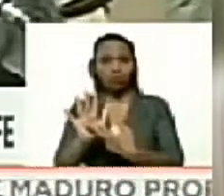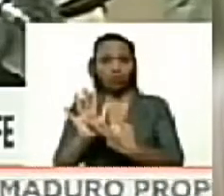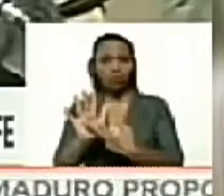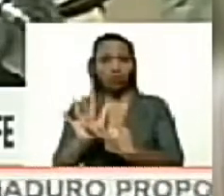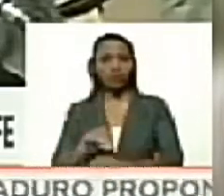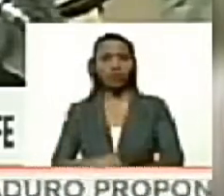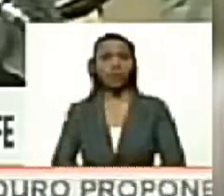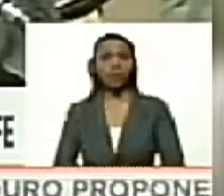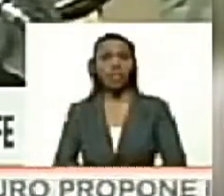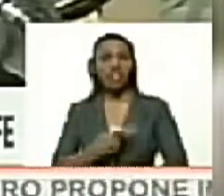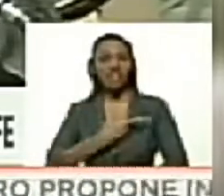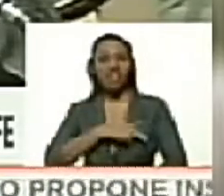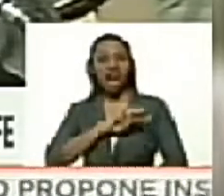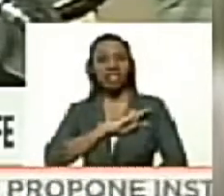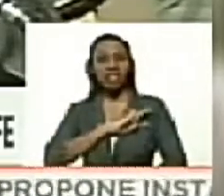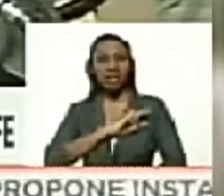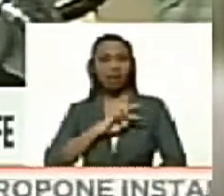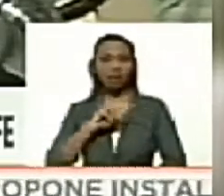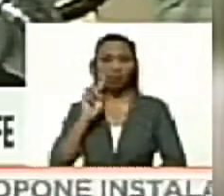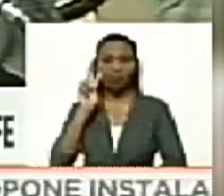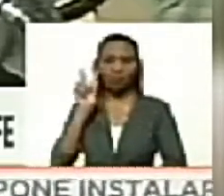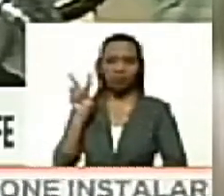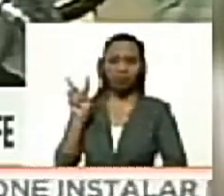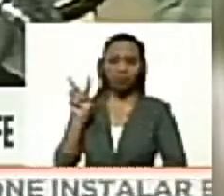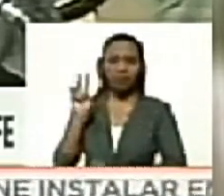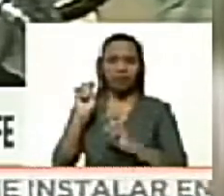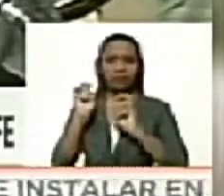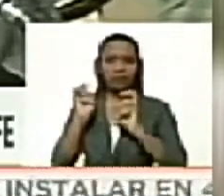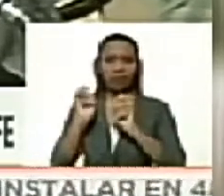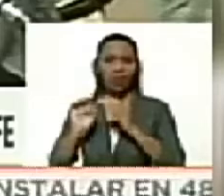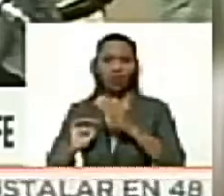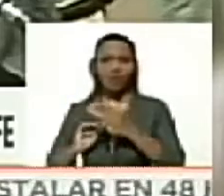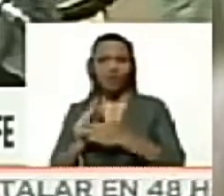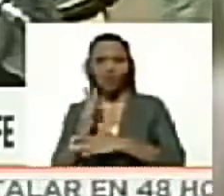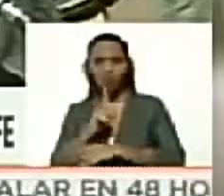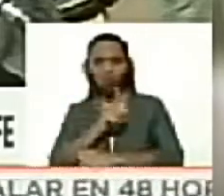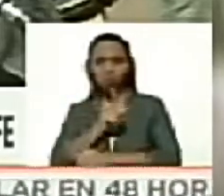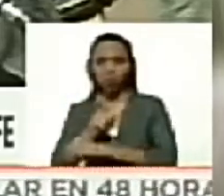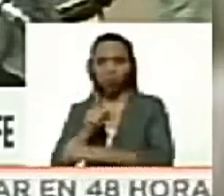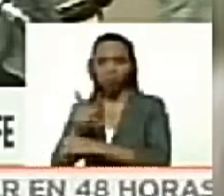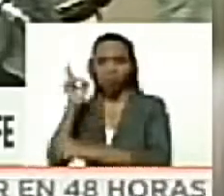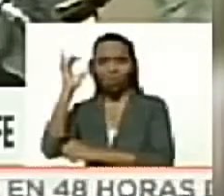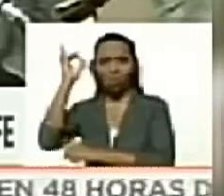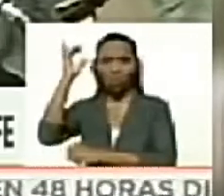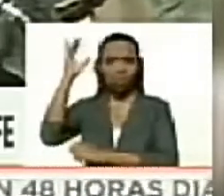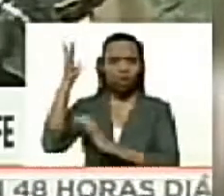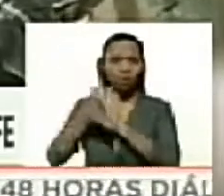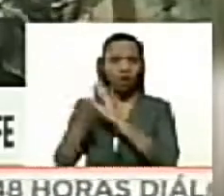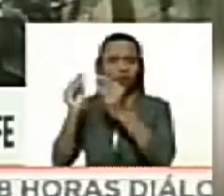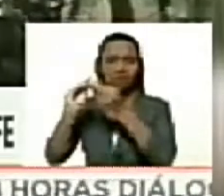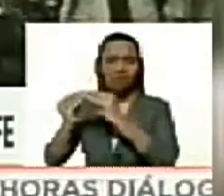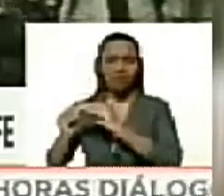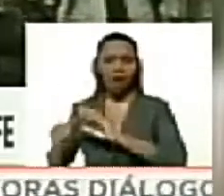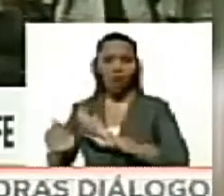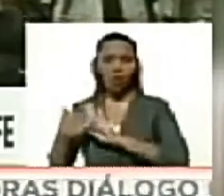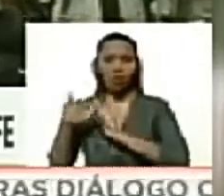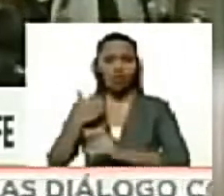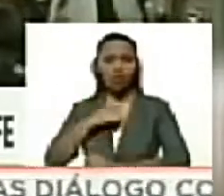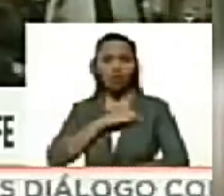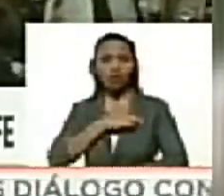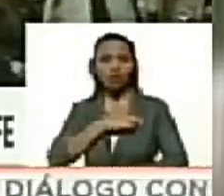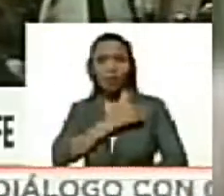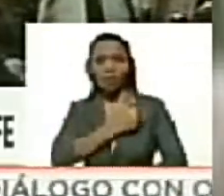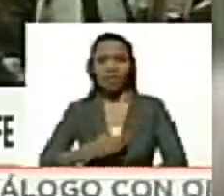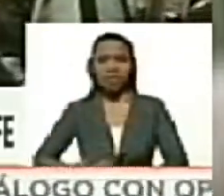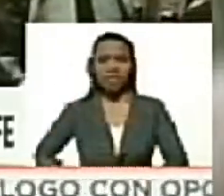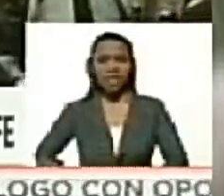muerte están dando poco a poco y de manera más cruel. Uh-huh. Y ya ellos van a ir por los que van, y allá el que quiera, digamos, defender esa revolución, ¿no?